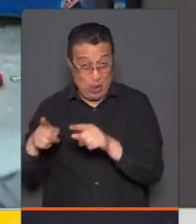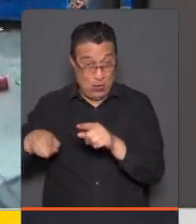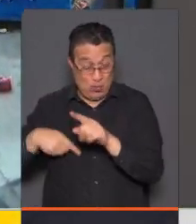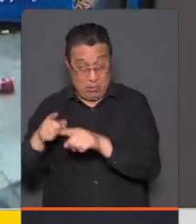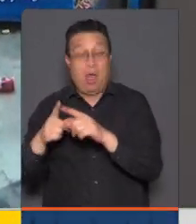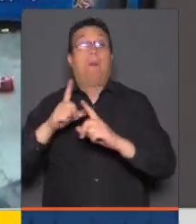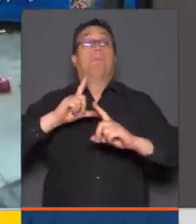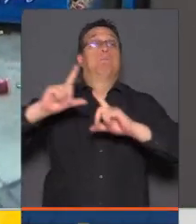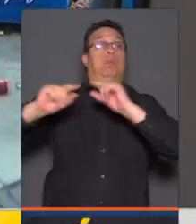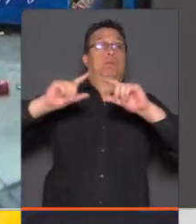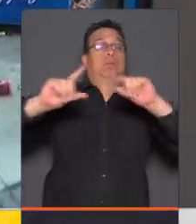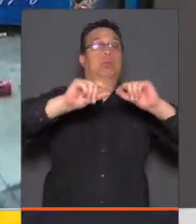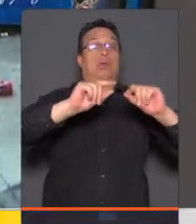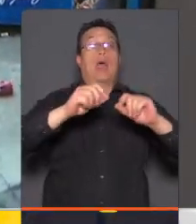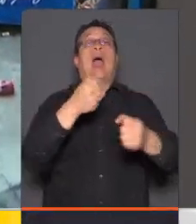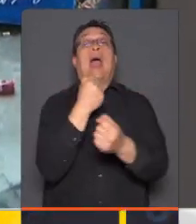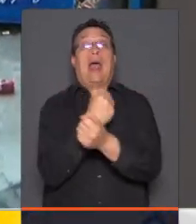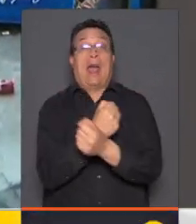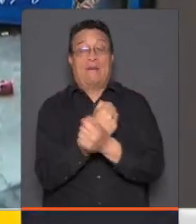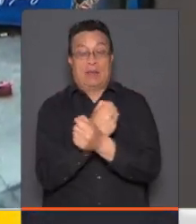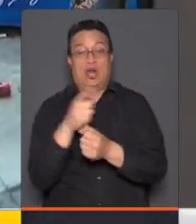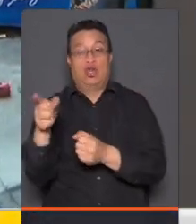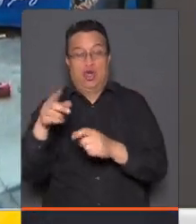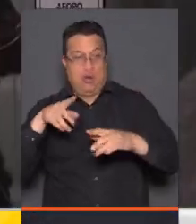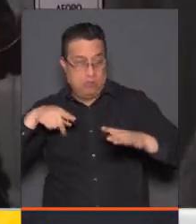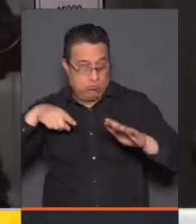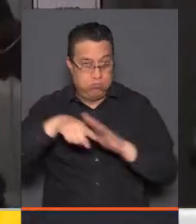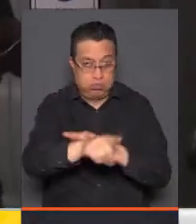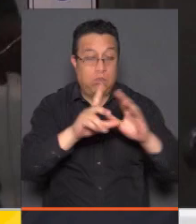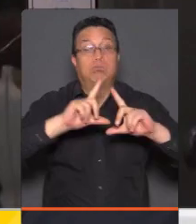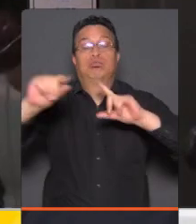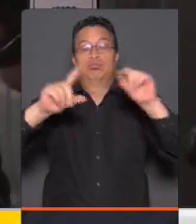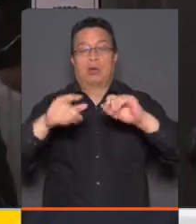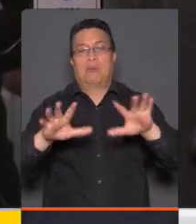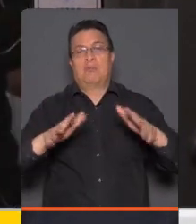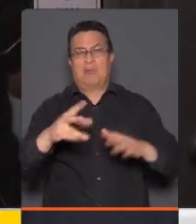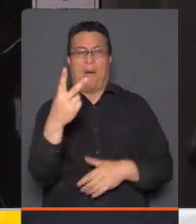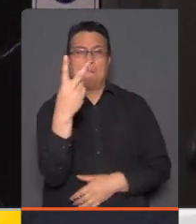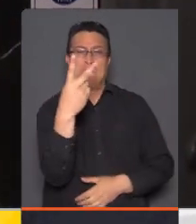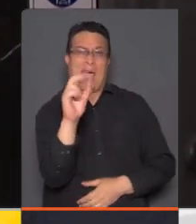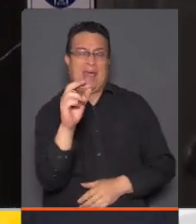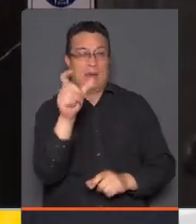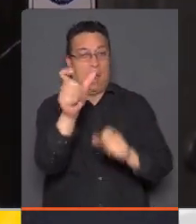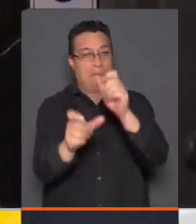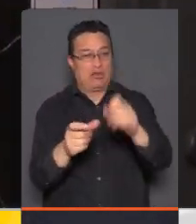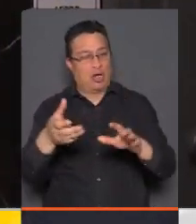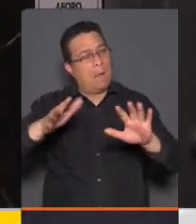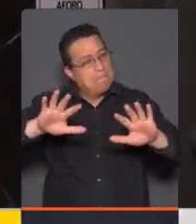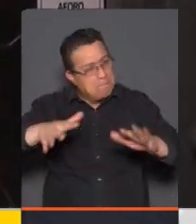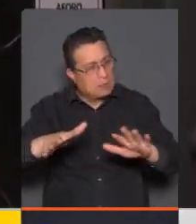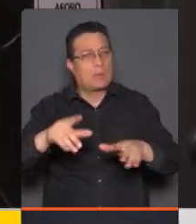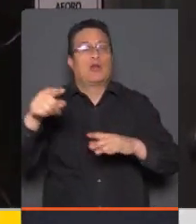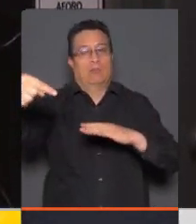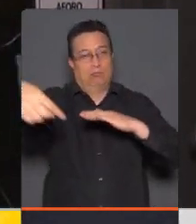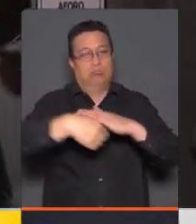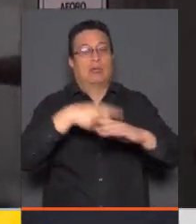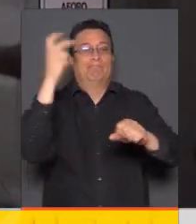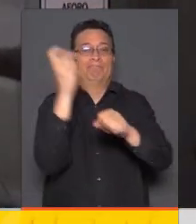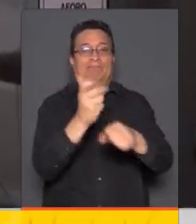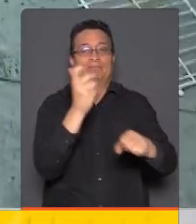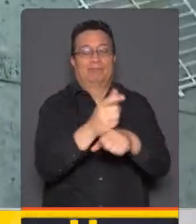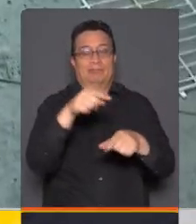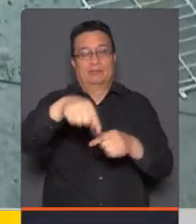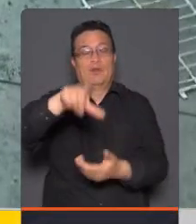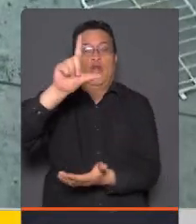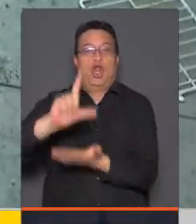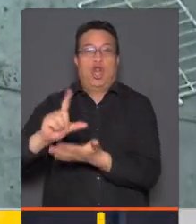huyeron del lugar, pero estaba Carabineros que los dispersó, de hecho, porque eran por lo menos 20 personas que protagonizaron este saqueo en este